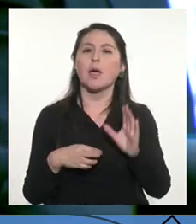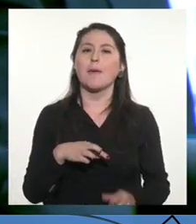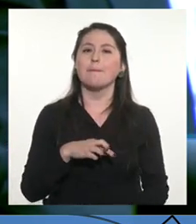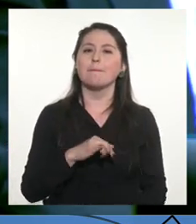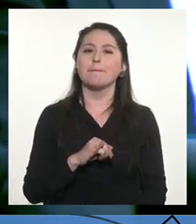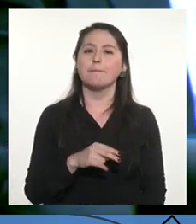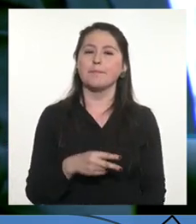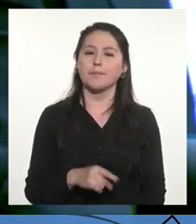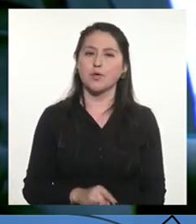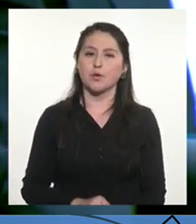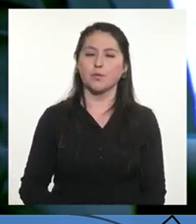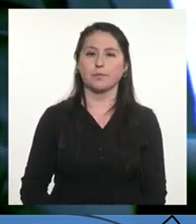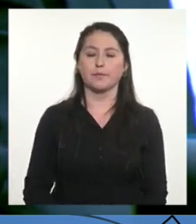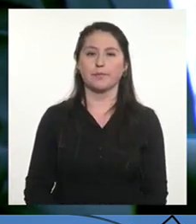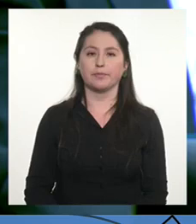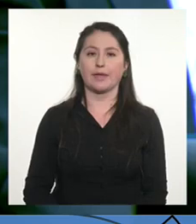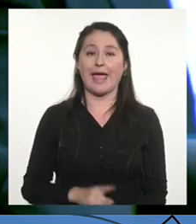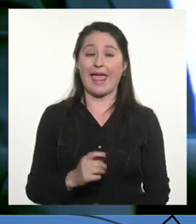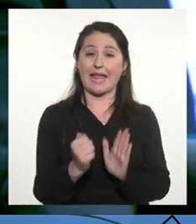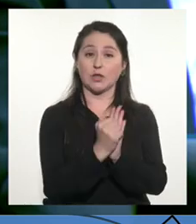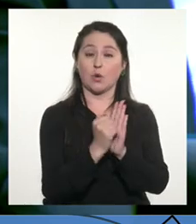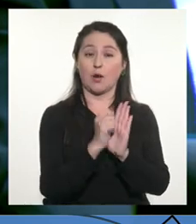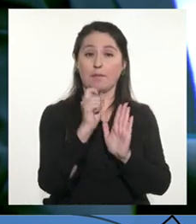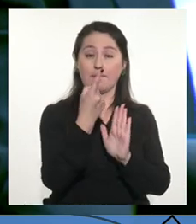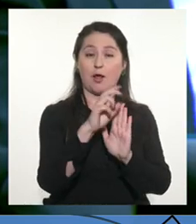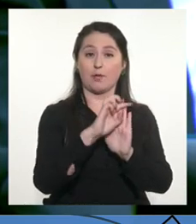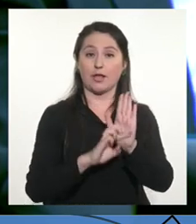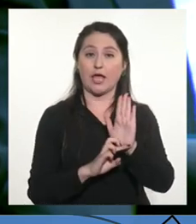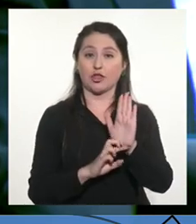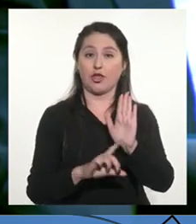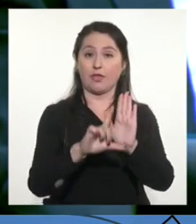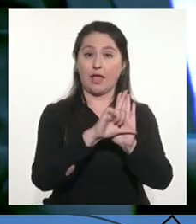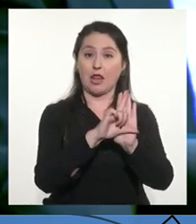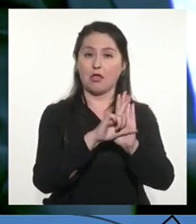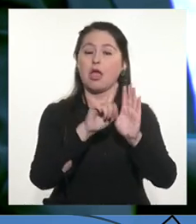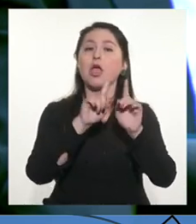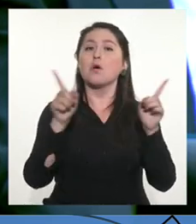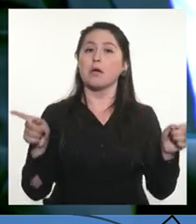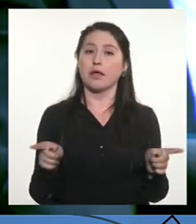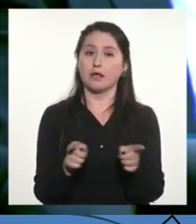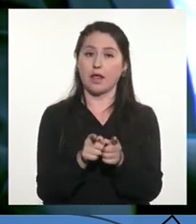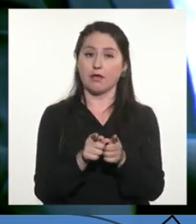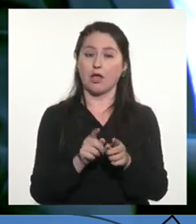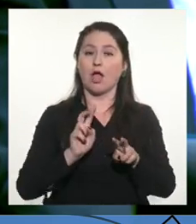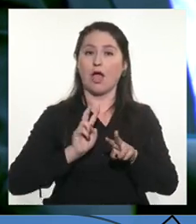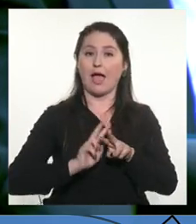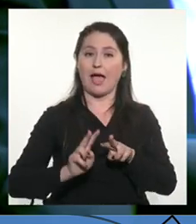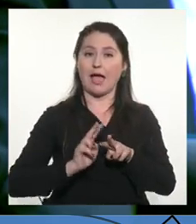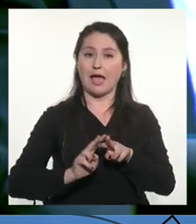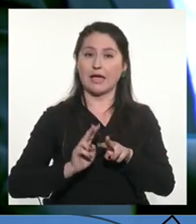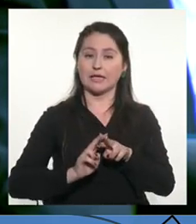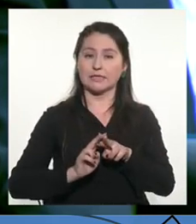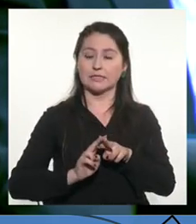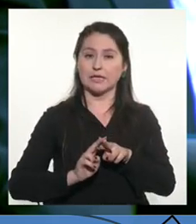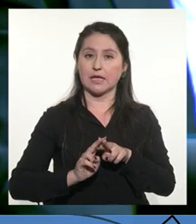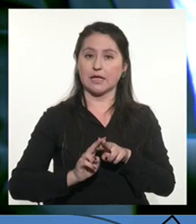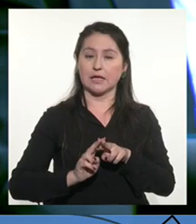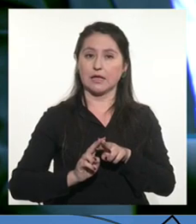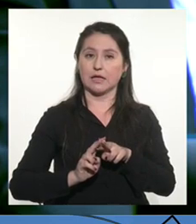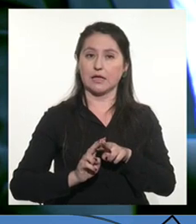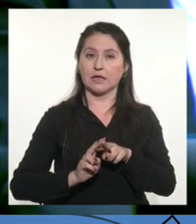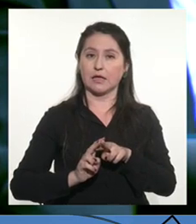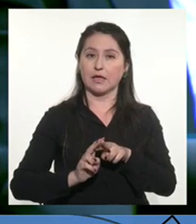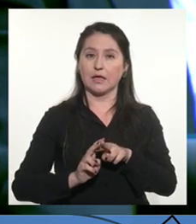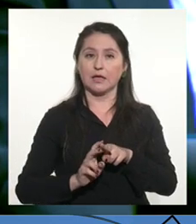el artículo primero de este proyecto ley que es un proyecto de ley bastante breve hace propone en el fondo y